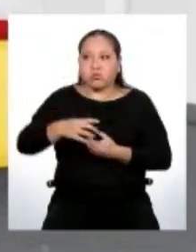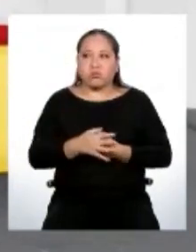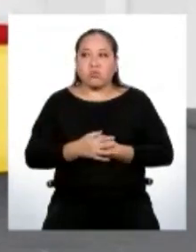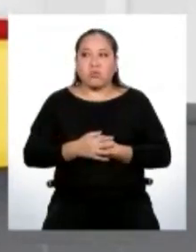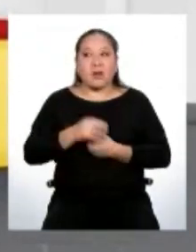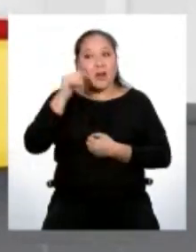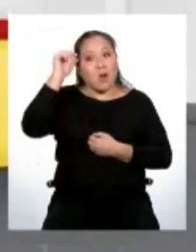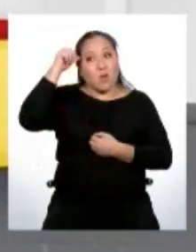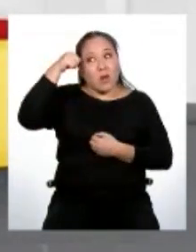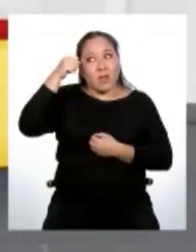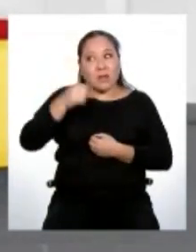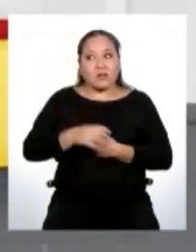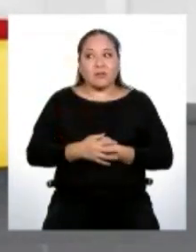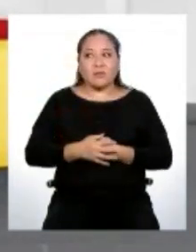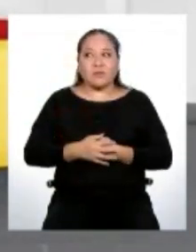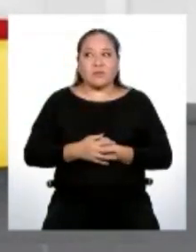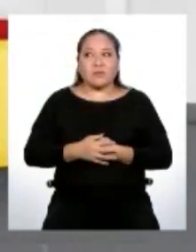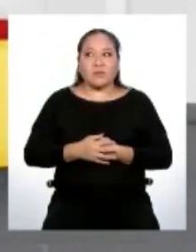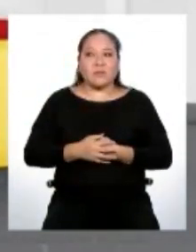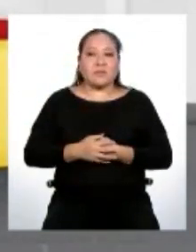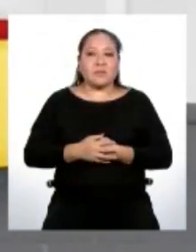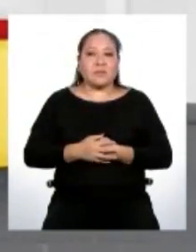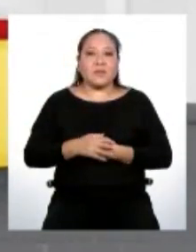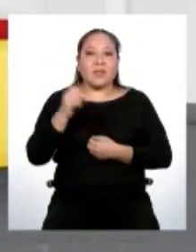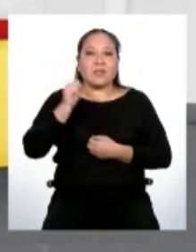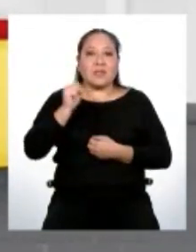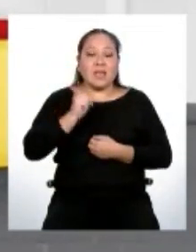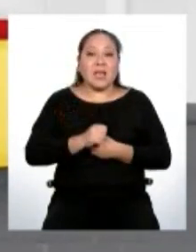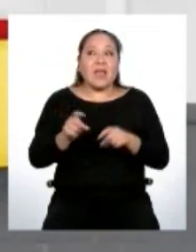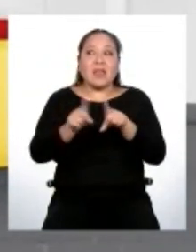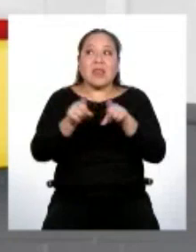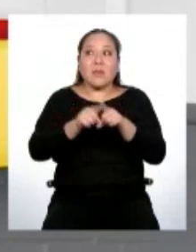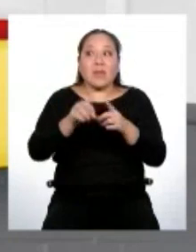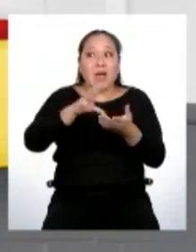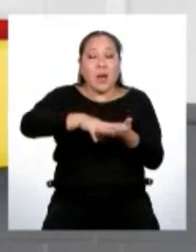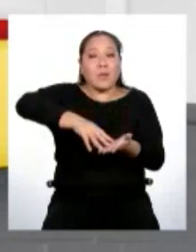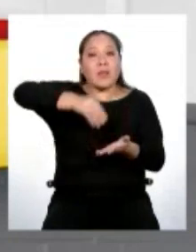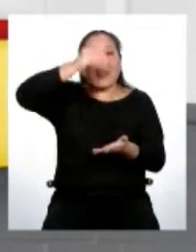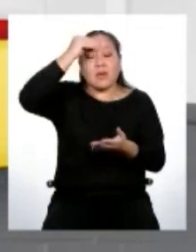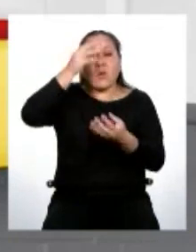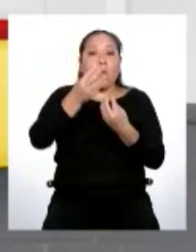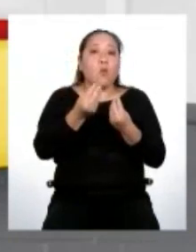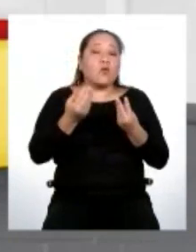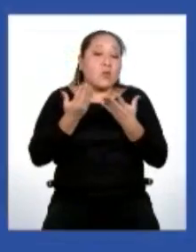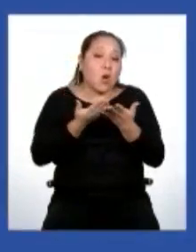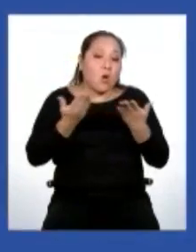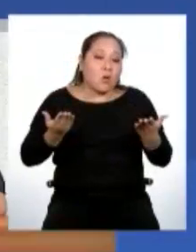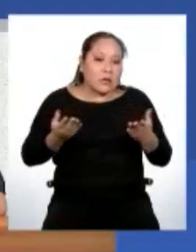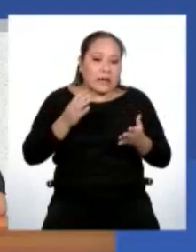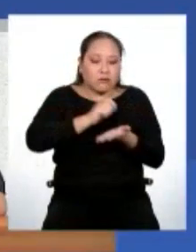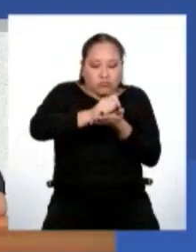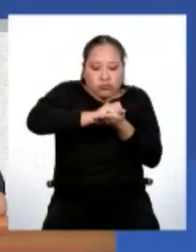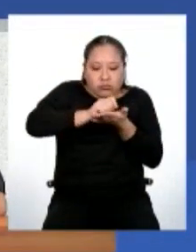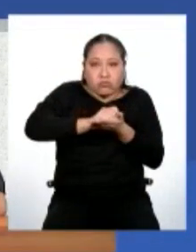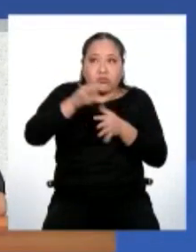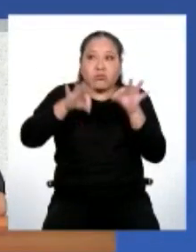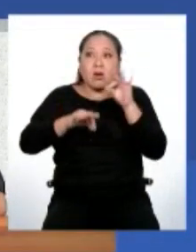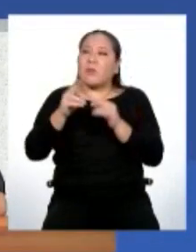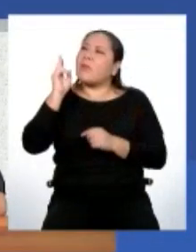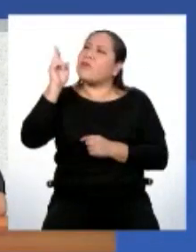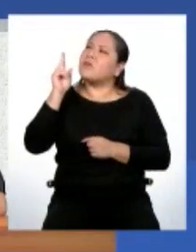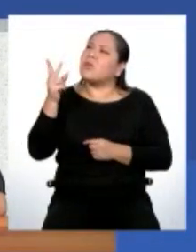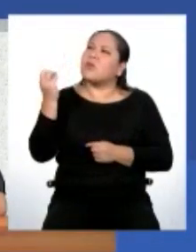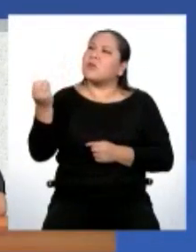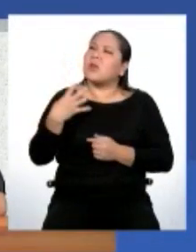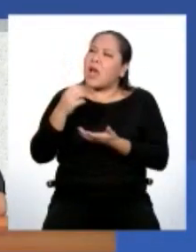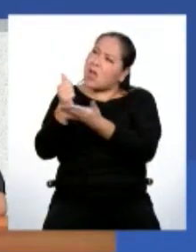recuerdan? Perfecto. Entonces, también aprendimos varias cosas sobre el guión teatral. Profesora, por favor, ¿me puede